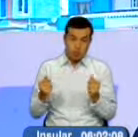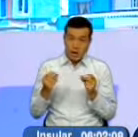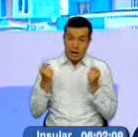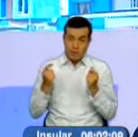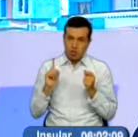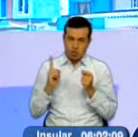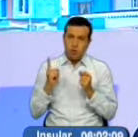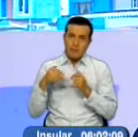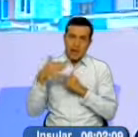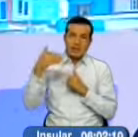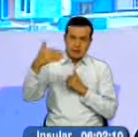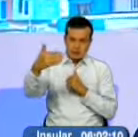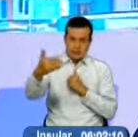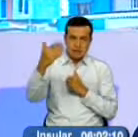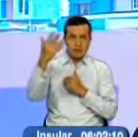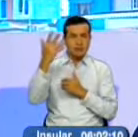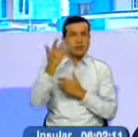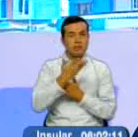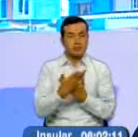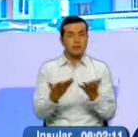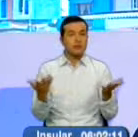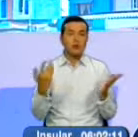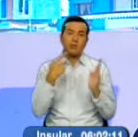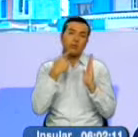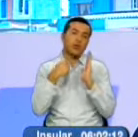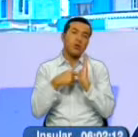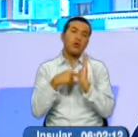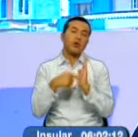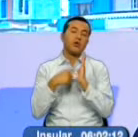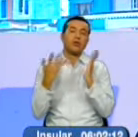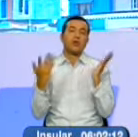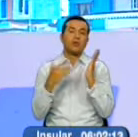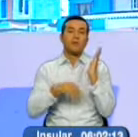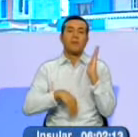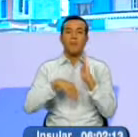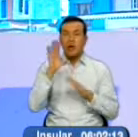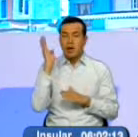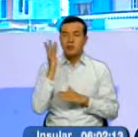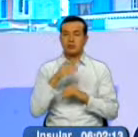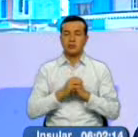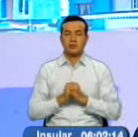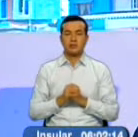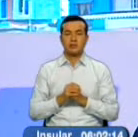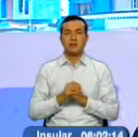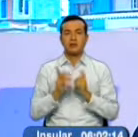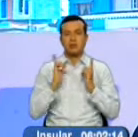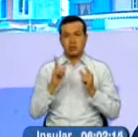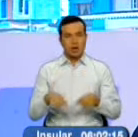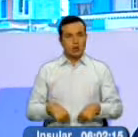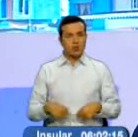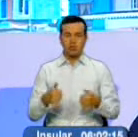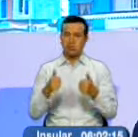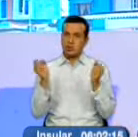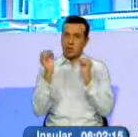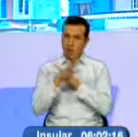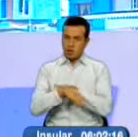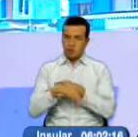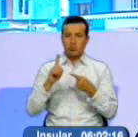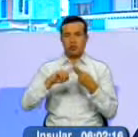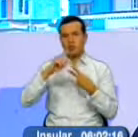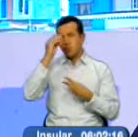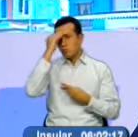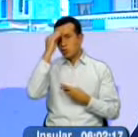fundamental en la reducción de pobreza. Esto es construcción de formas de salud adecuadas,